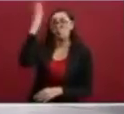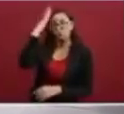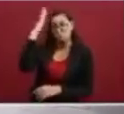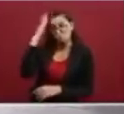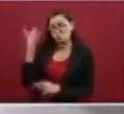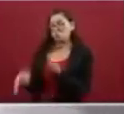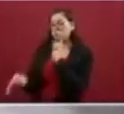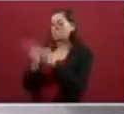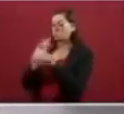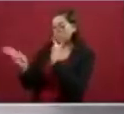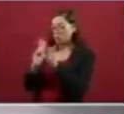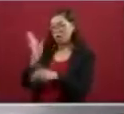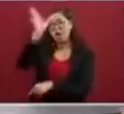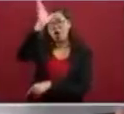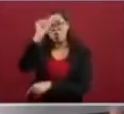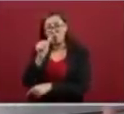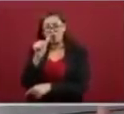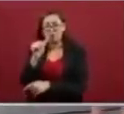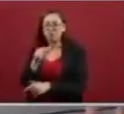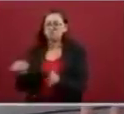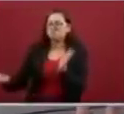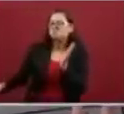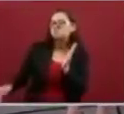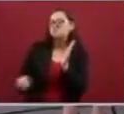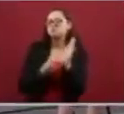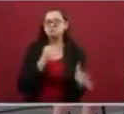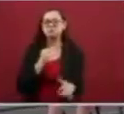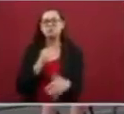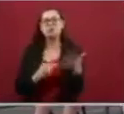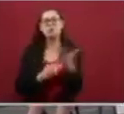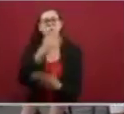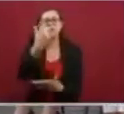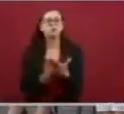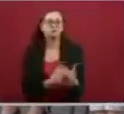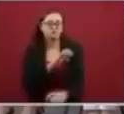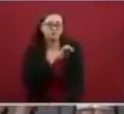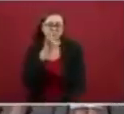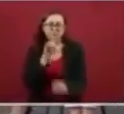proyectos especiales y transparencia,